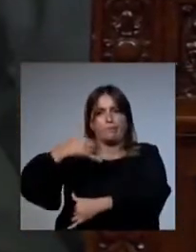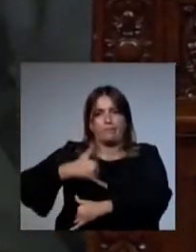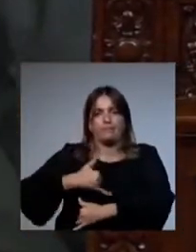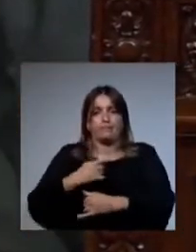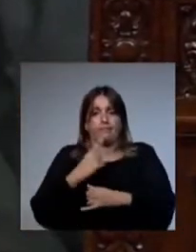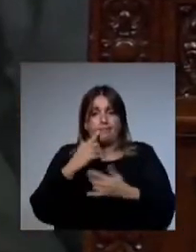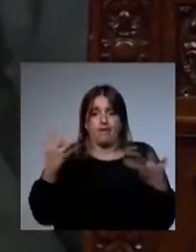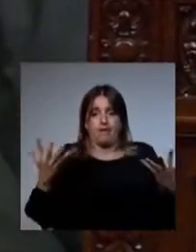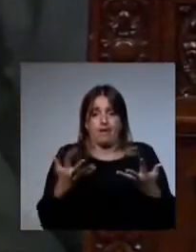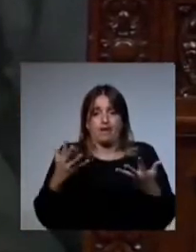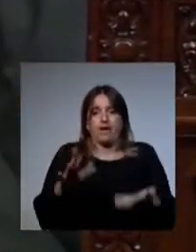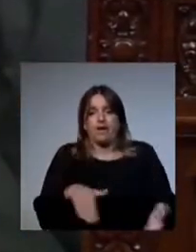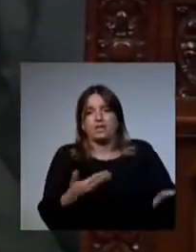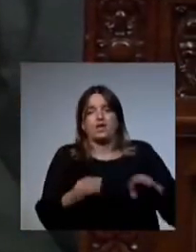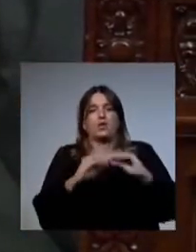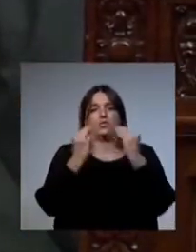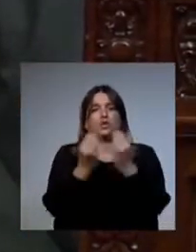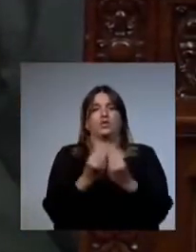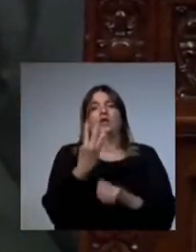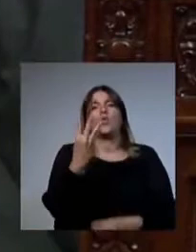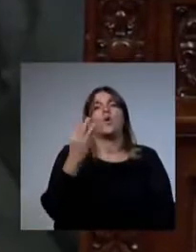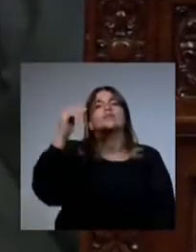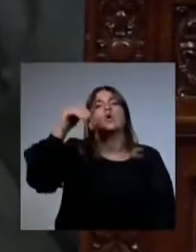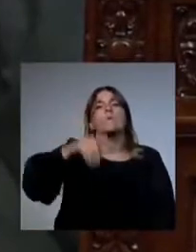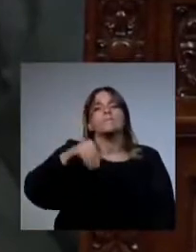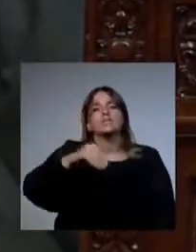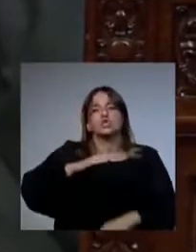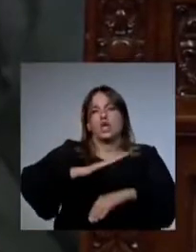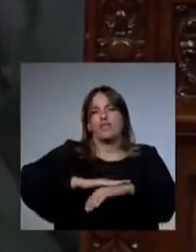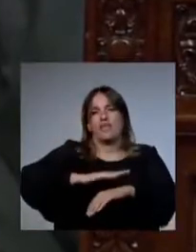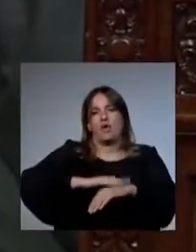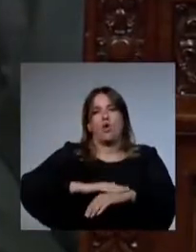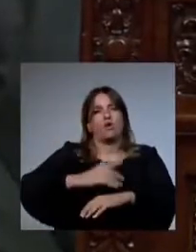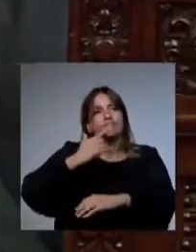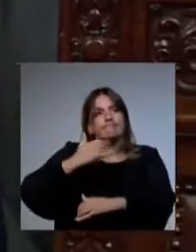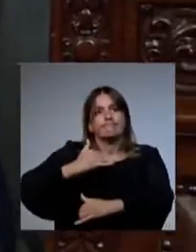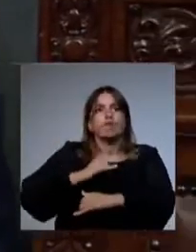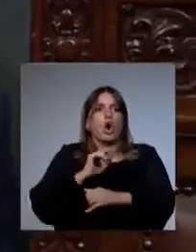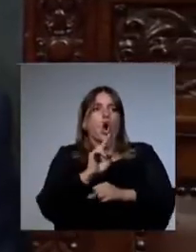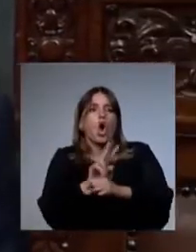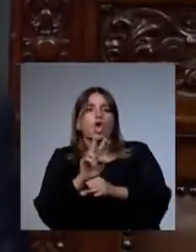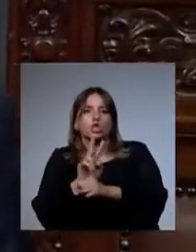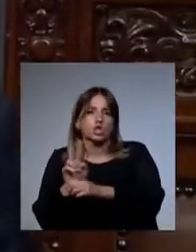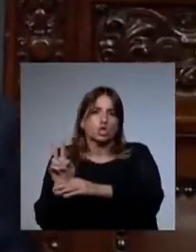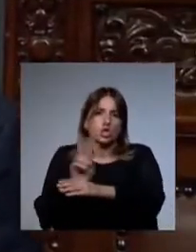cumpliendo al día de hoy más de 4 millones de horas de patrulla y de control.